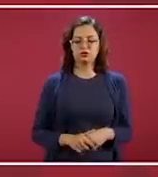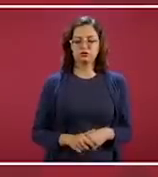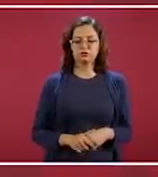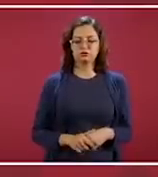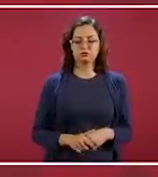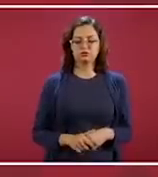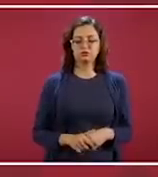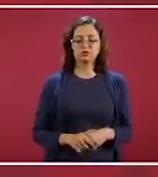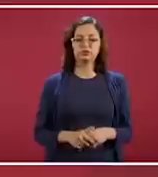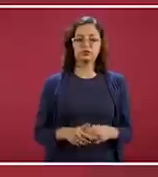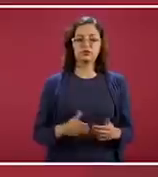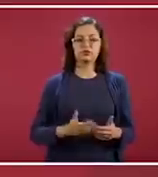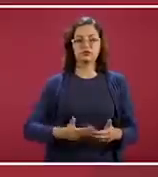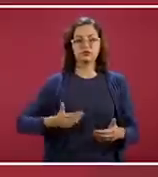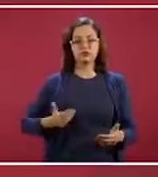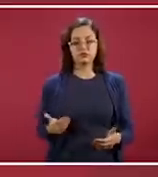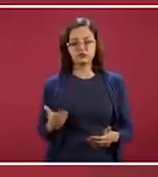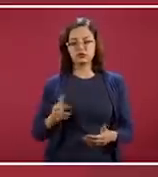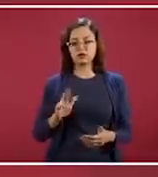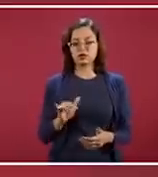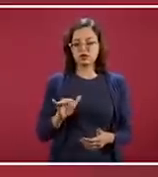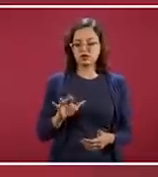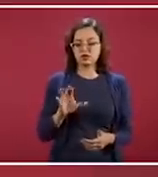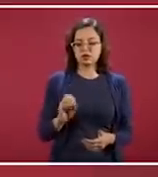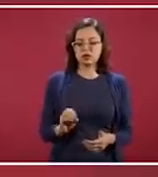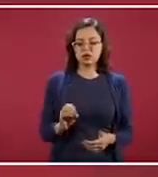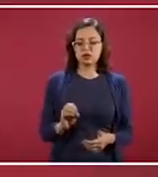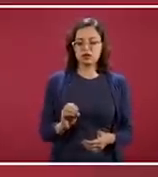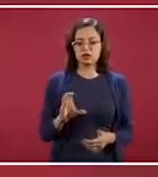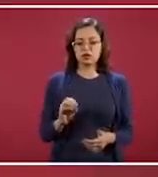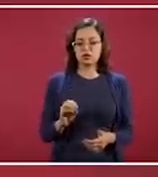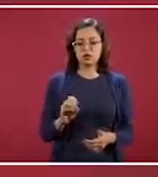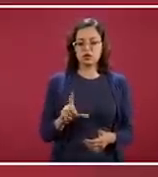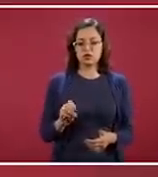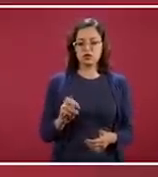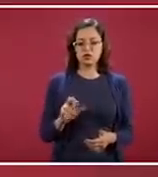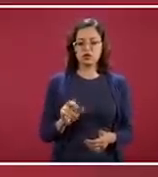de San Luis Río Colorado,